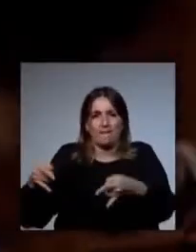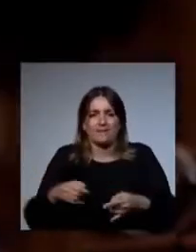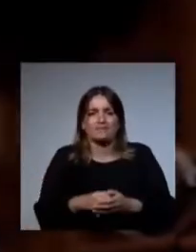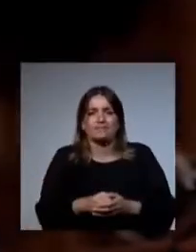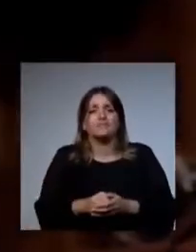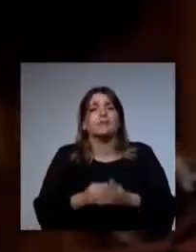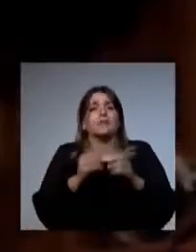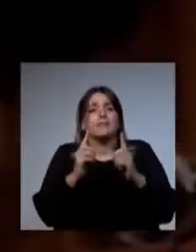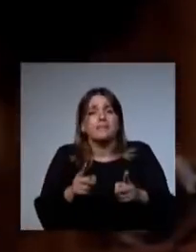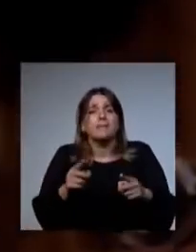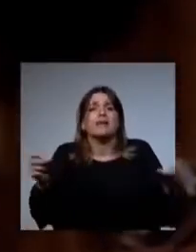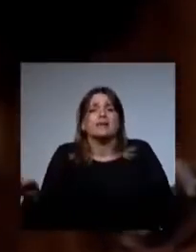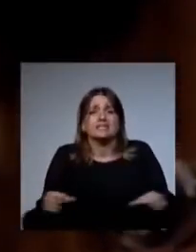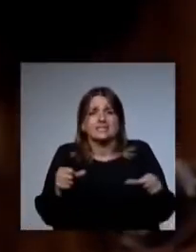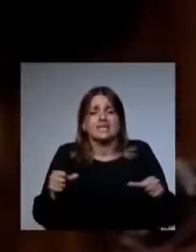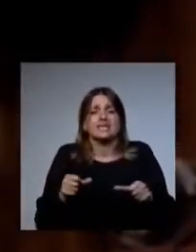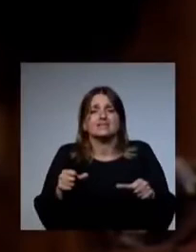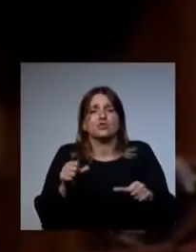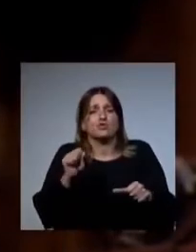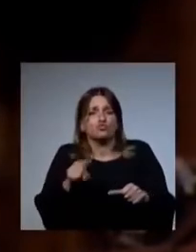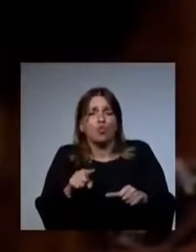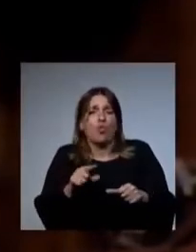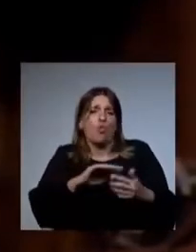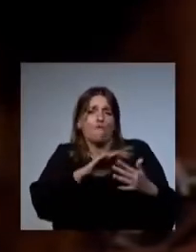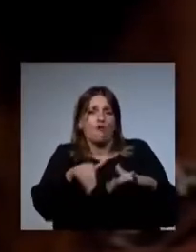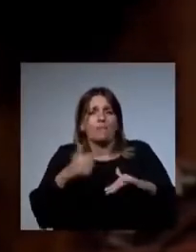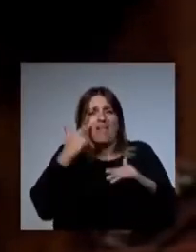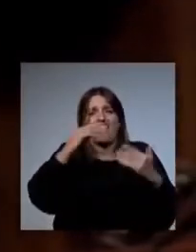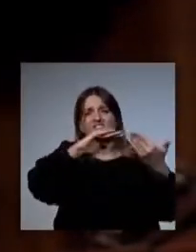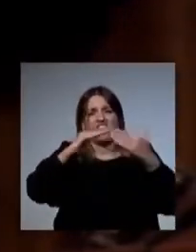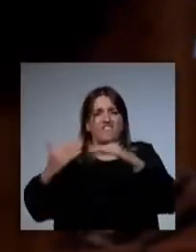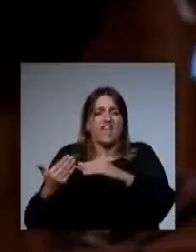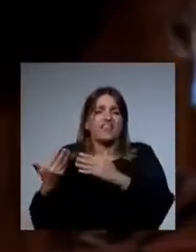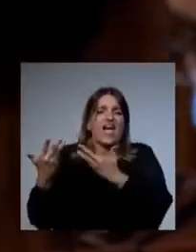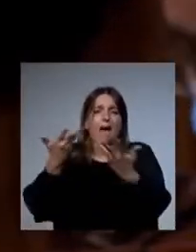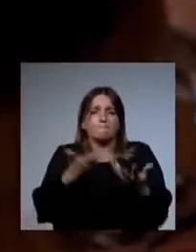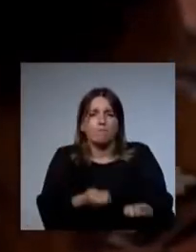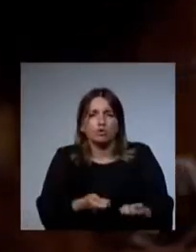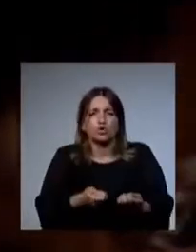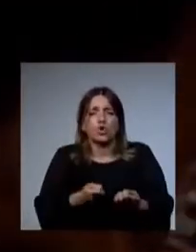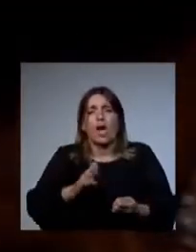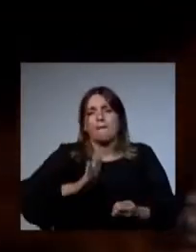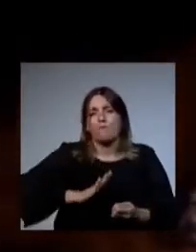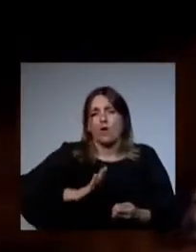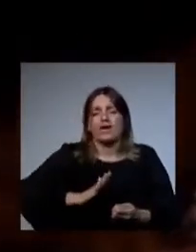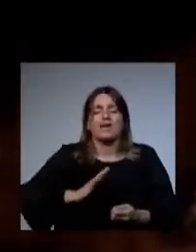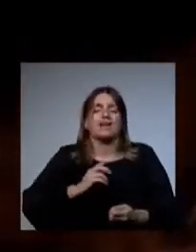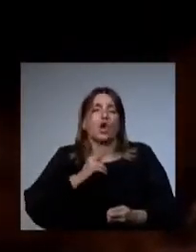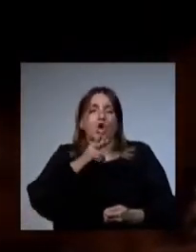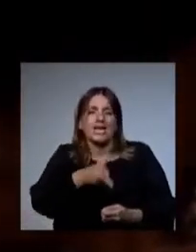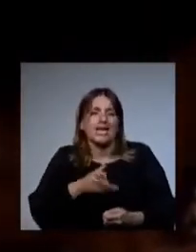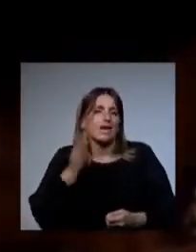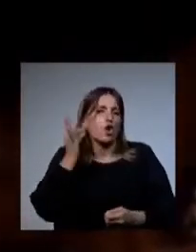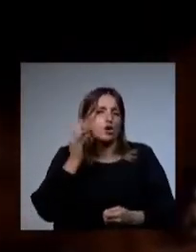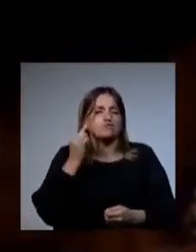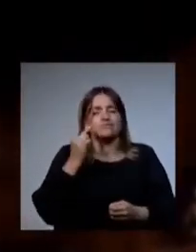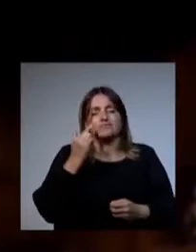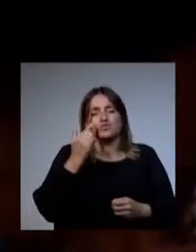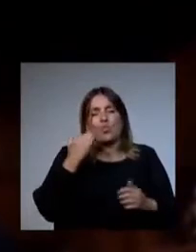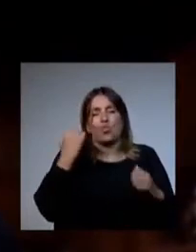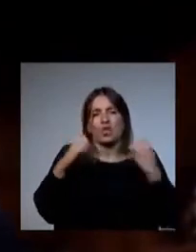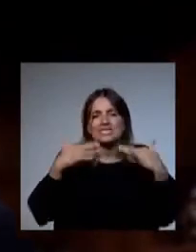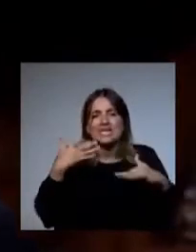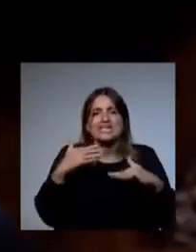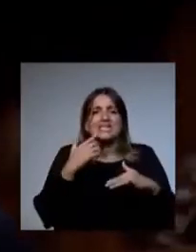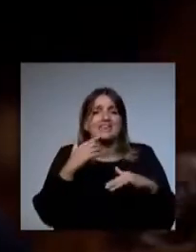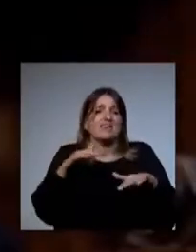Se realizó la implementación de la modalidad de viviendas en apoyo a mujeres con niños, niñas y adolescentes en situación